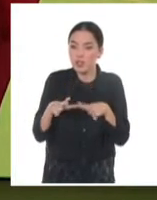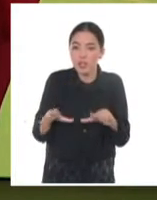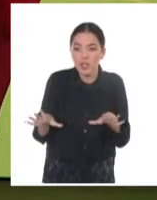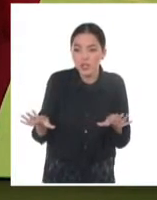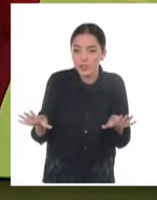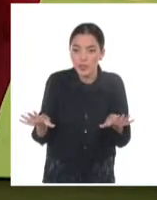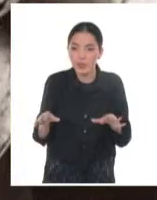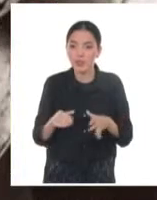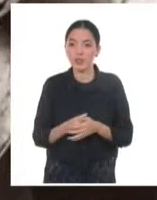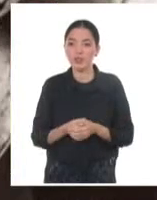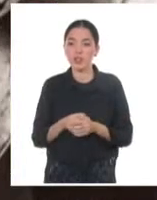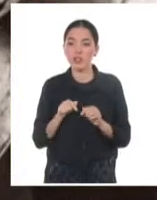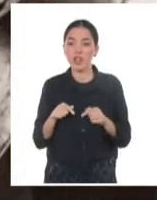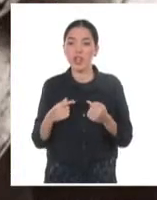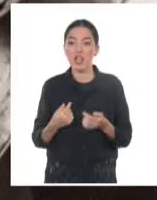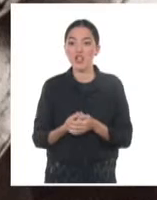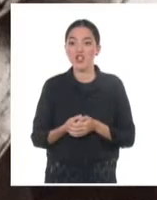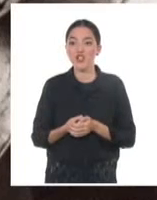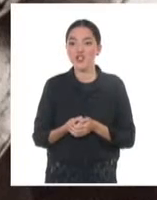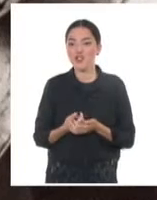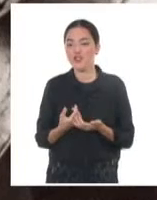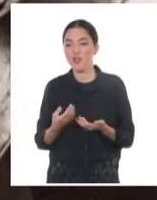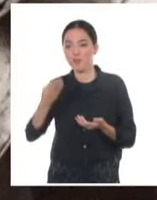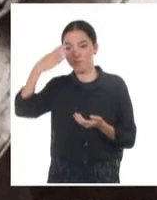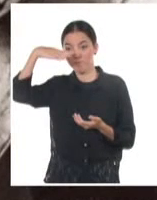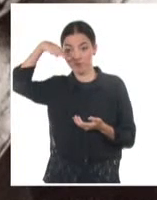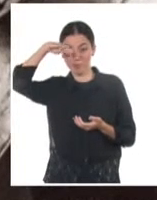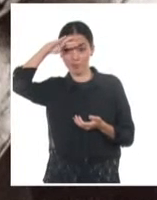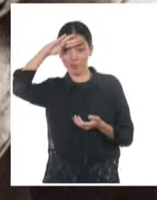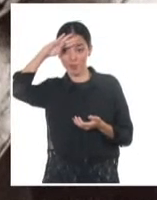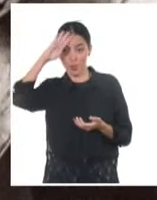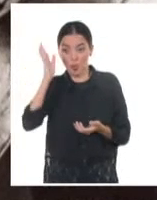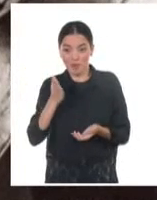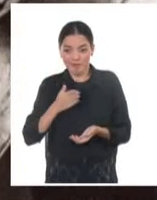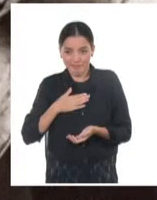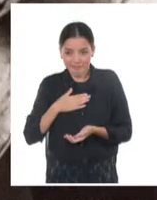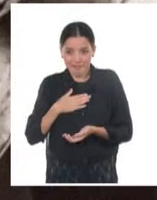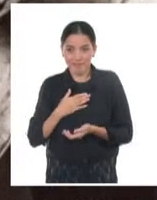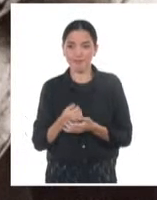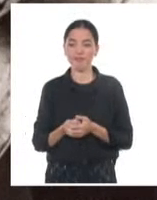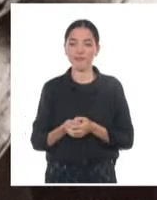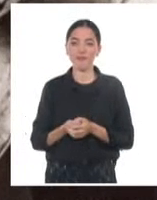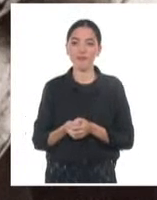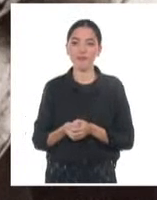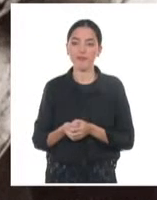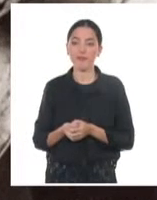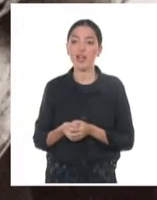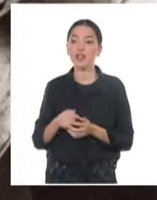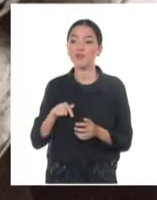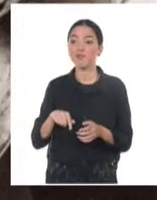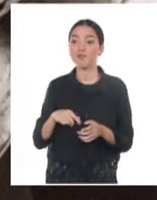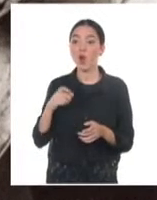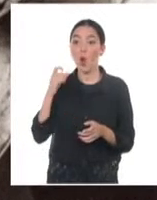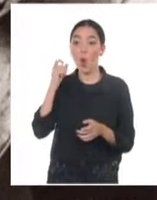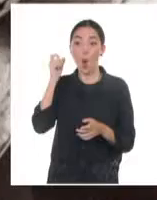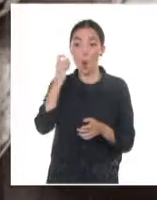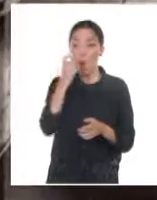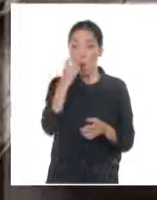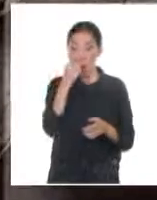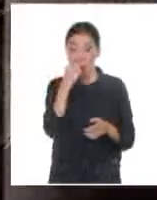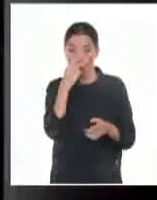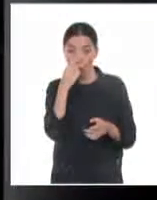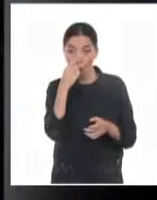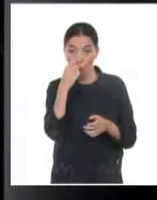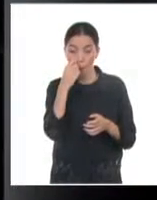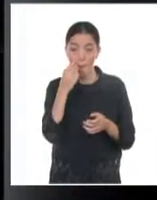musical de la nación. Desde las zonas rurales del oriente cubano, Matamoros dejó para Cuba y el mundo un legado